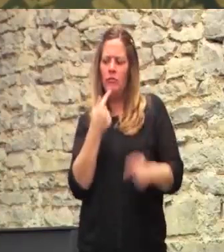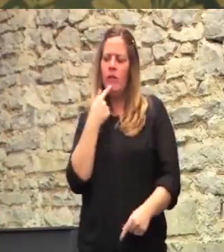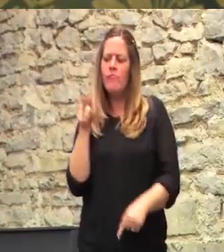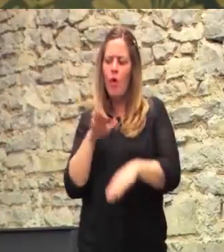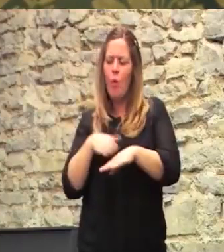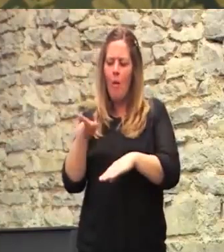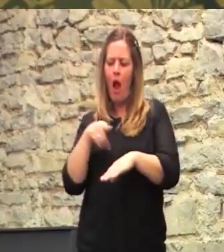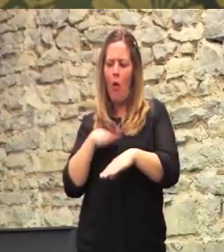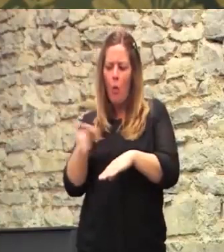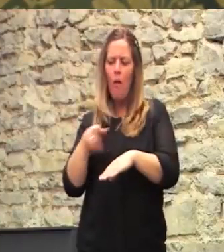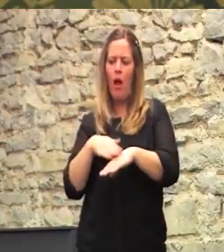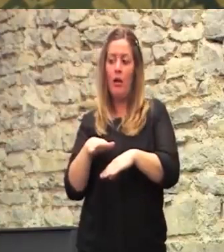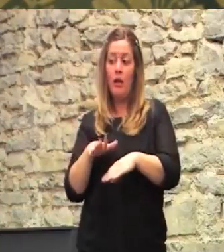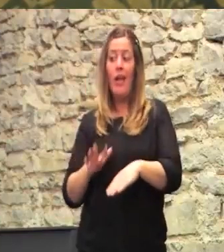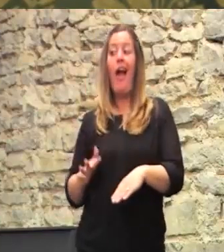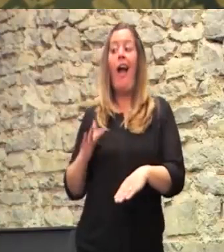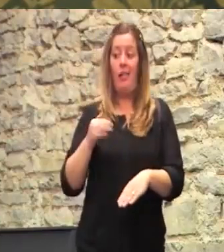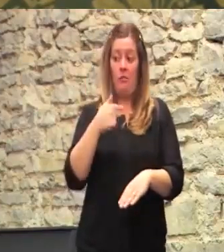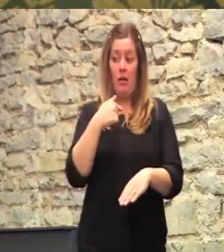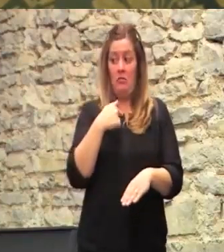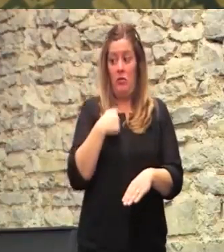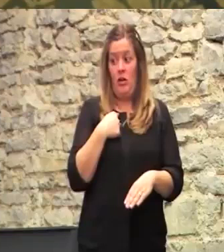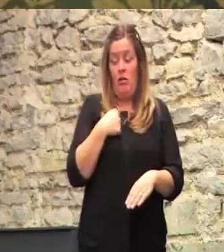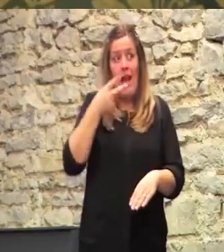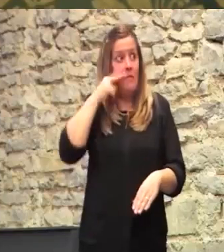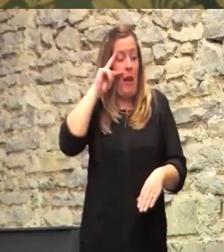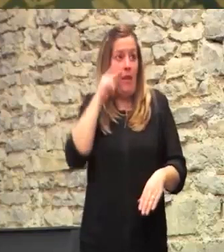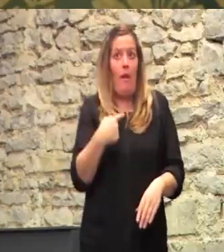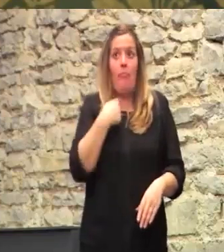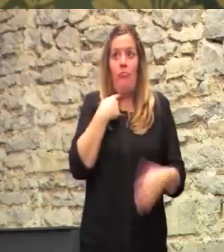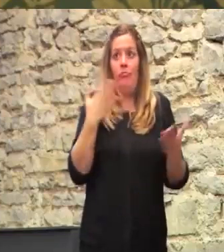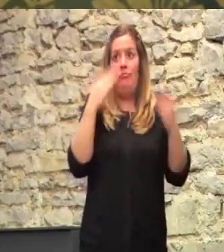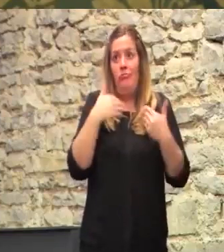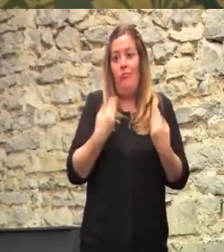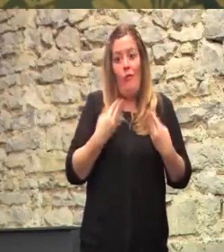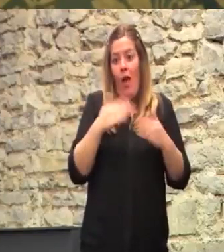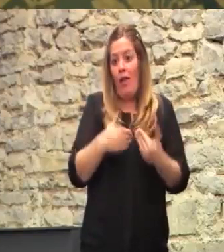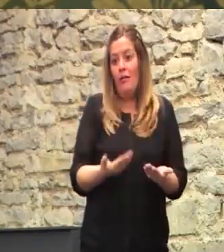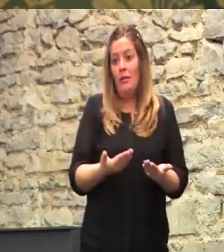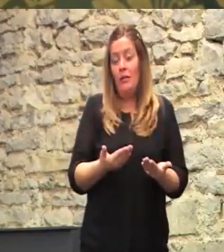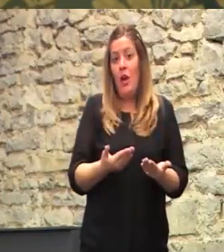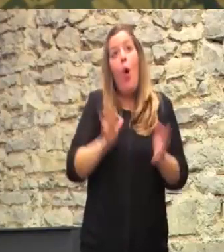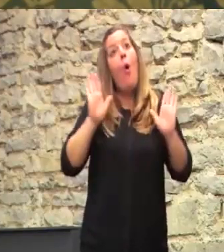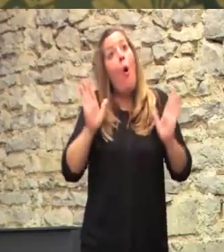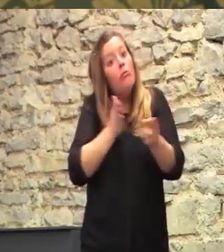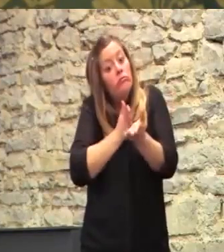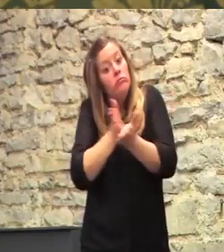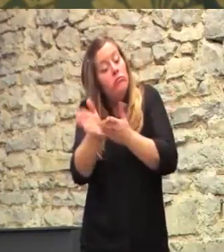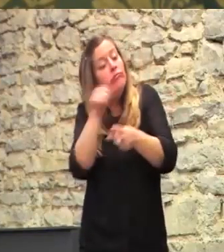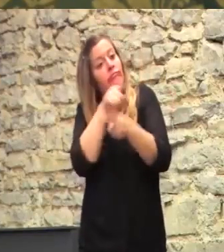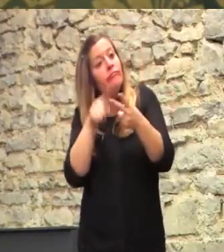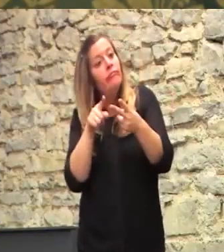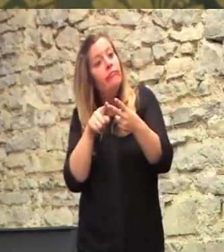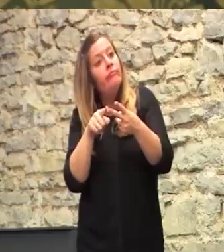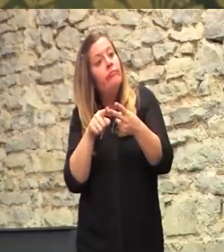además me voy a perder eso y voy claro ahí voy a tener que ir sola porque a veces ir